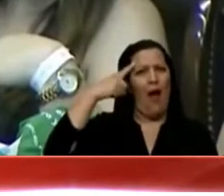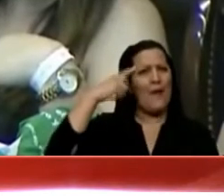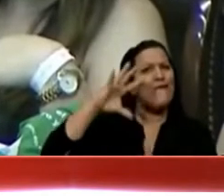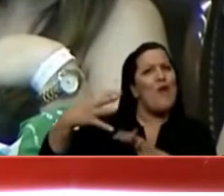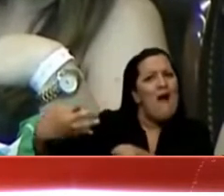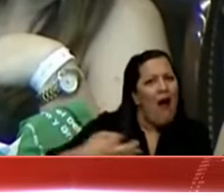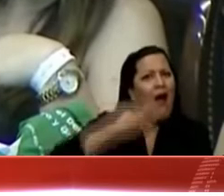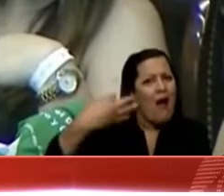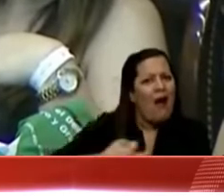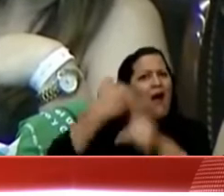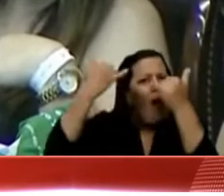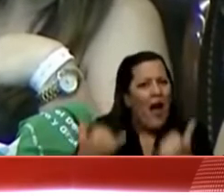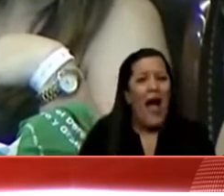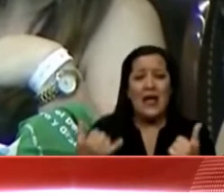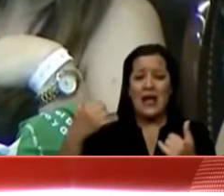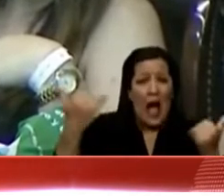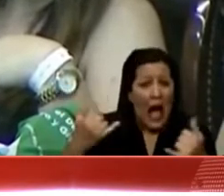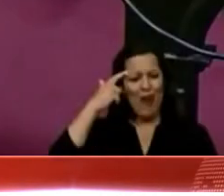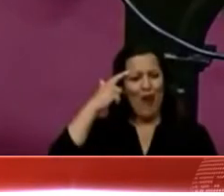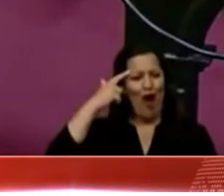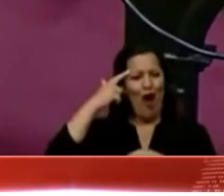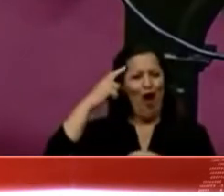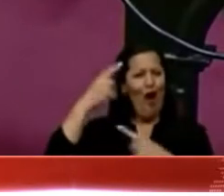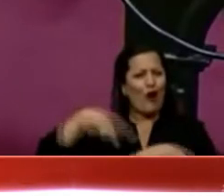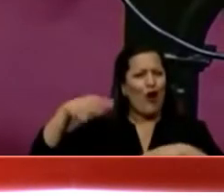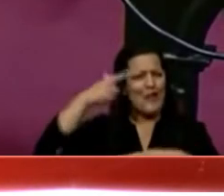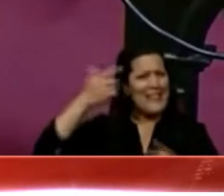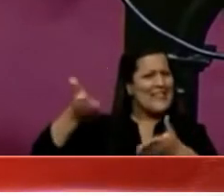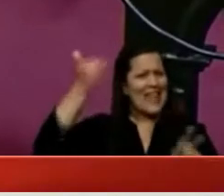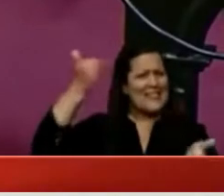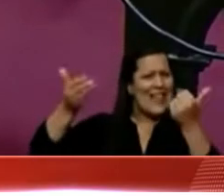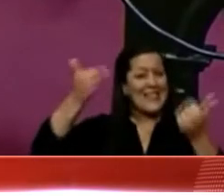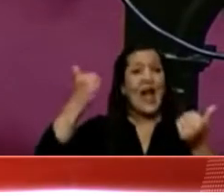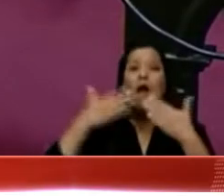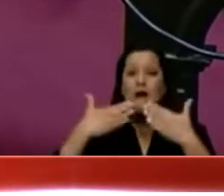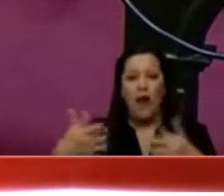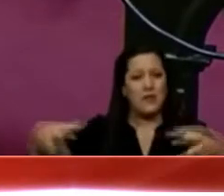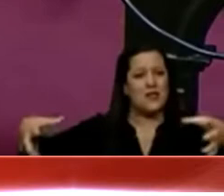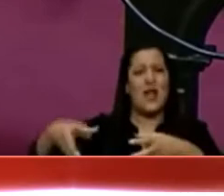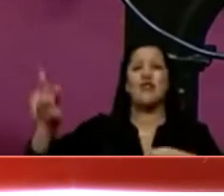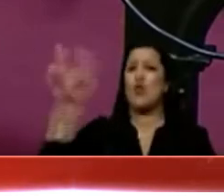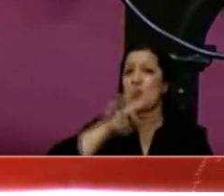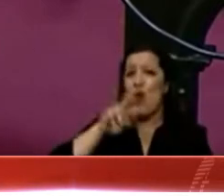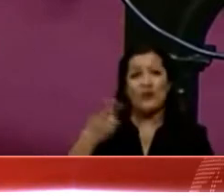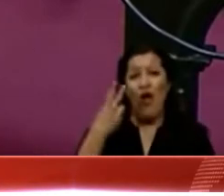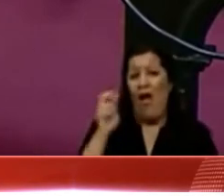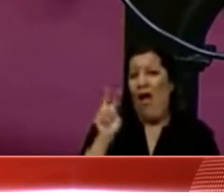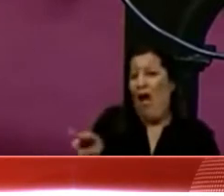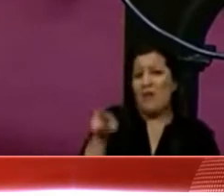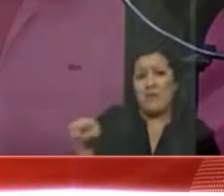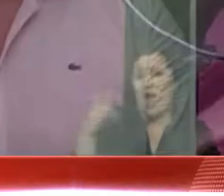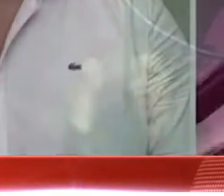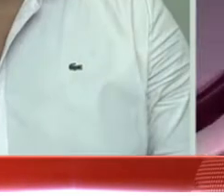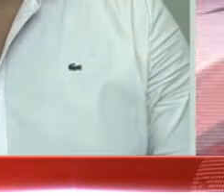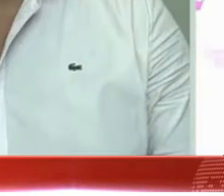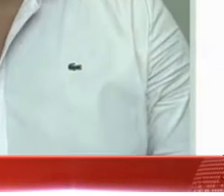Argentina, digo, a motorizar esa clase trabajadora, la que siempre motoriza la economía en el país. Francisco, ¿ya tiene fecha para